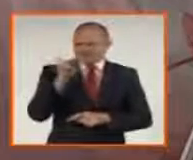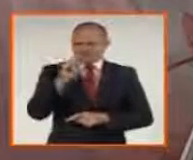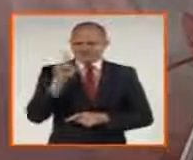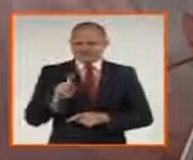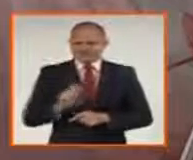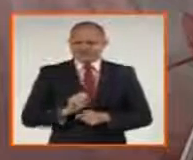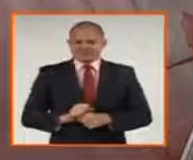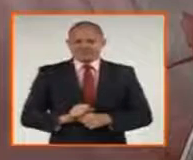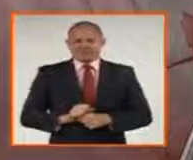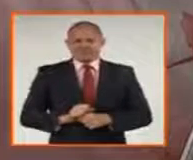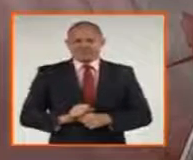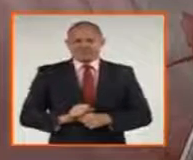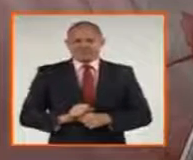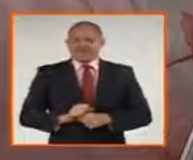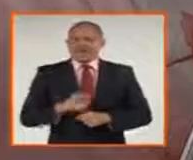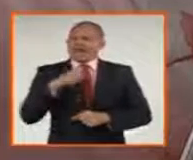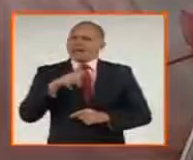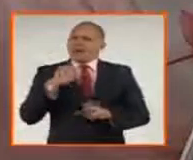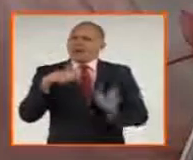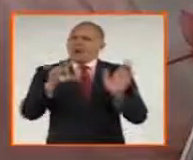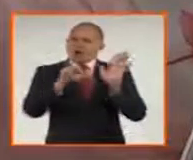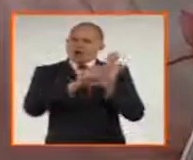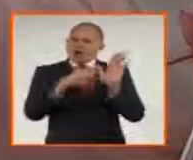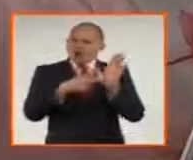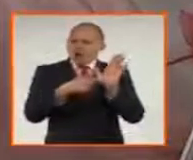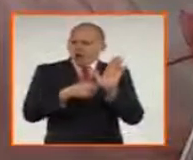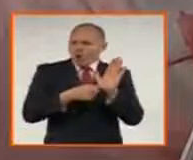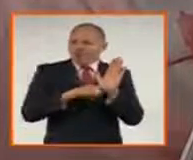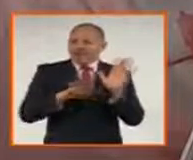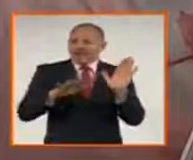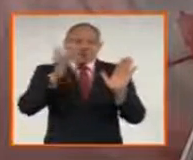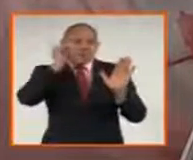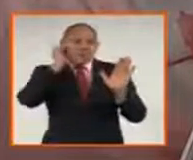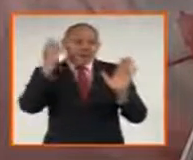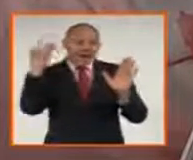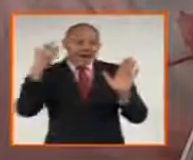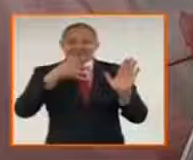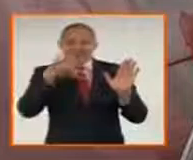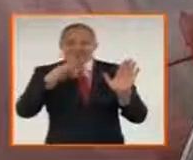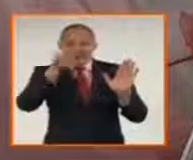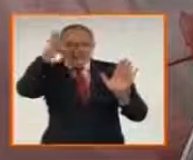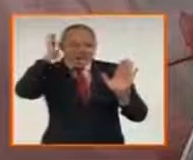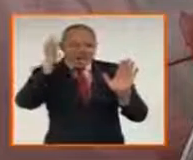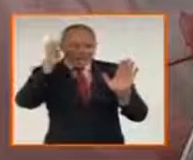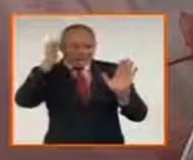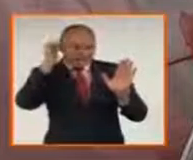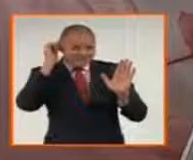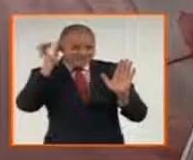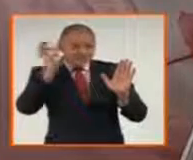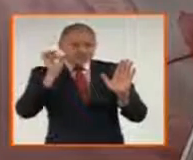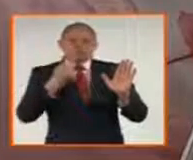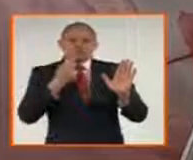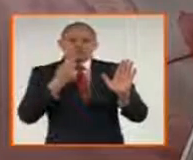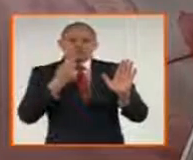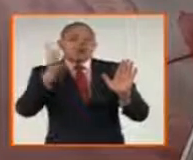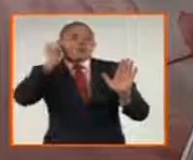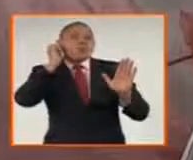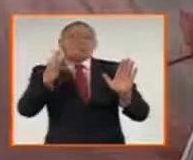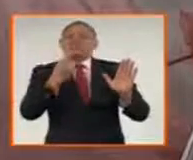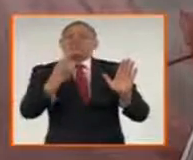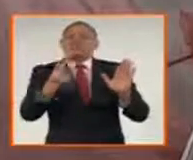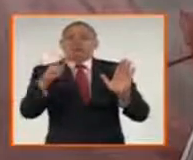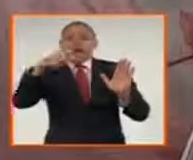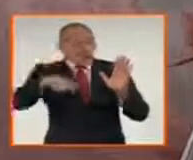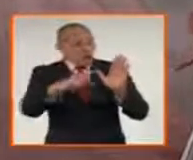conformar un código que se parezca, como decía Yamila en el reportaje, a las familias cubanas, que se parezca a la sociedad